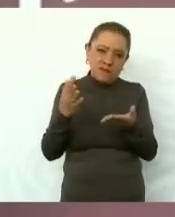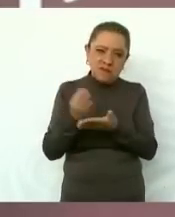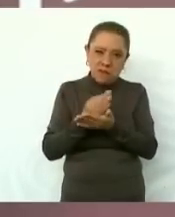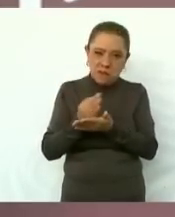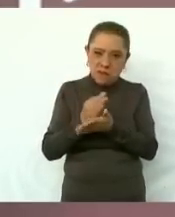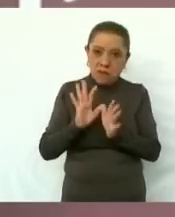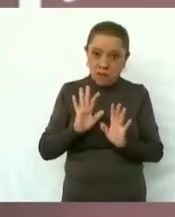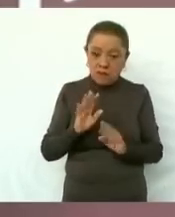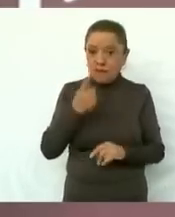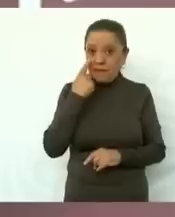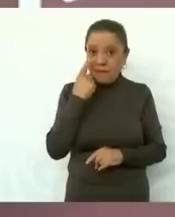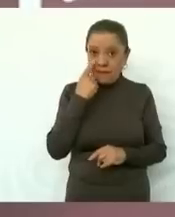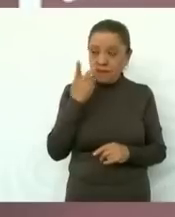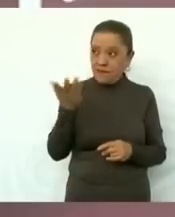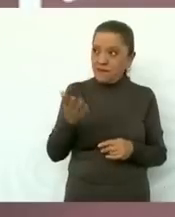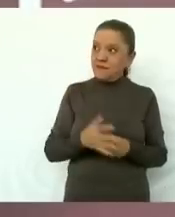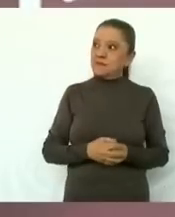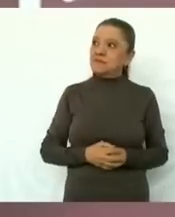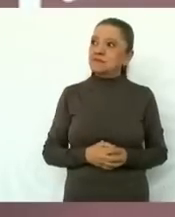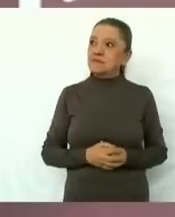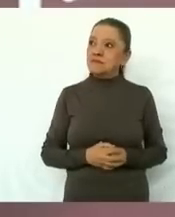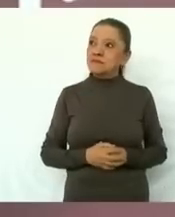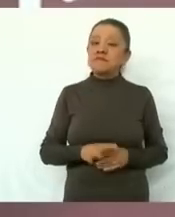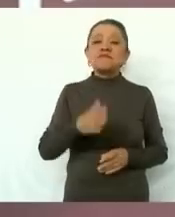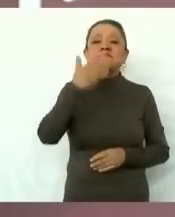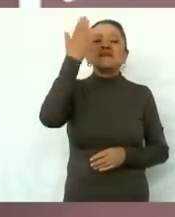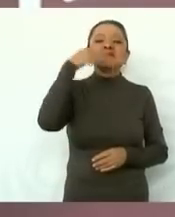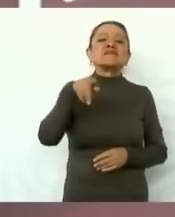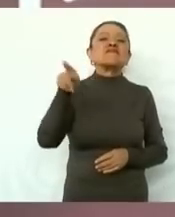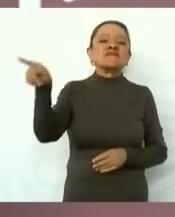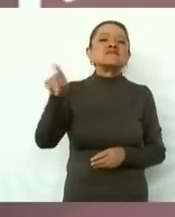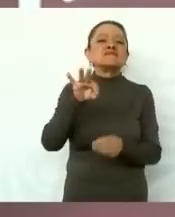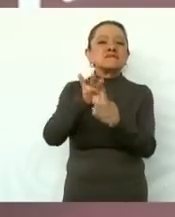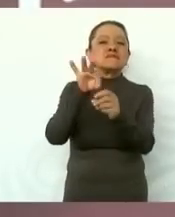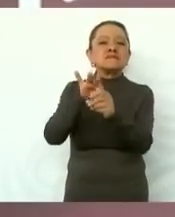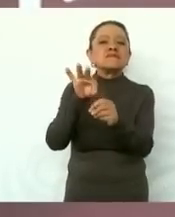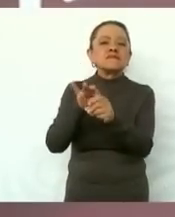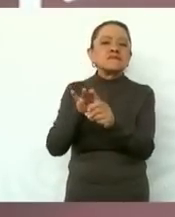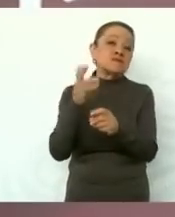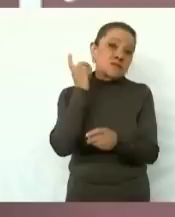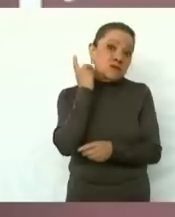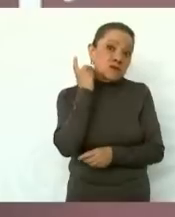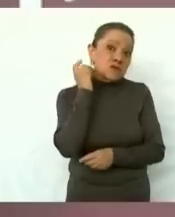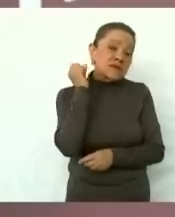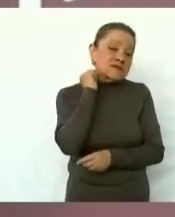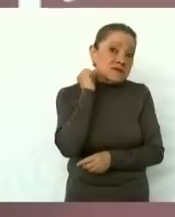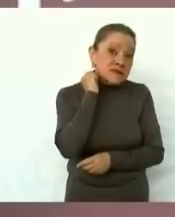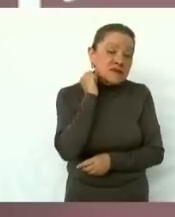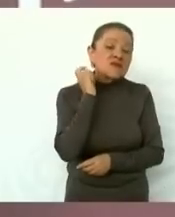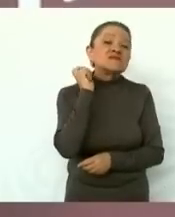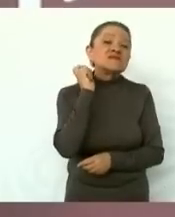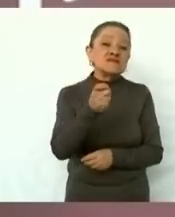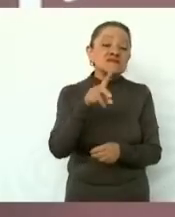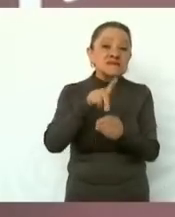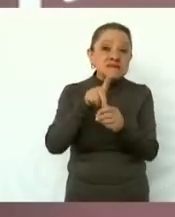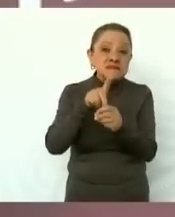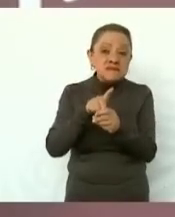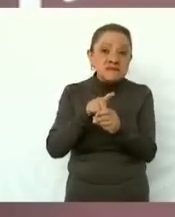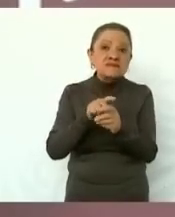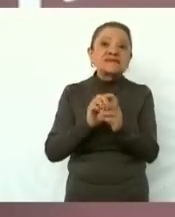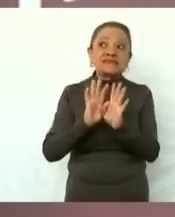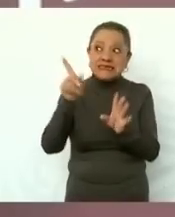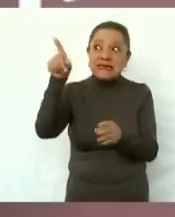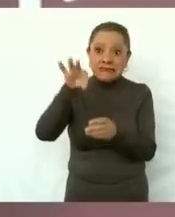¿saben qué votaron ellos? que todos los programas de